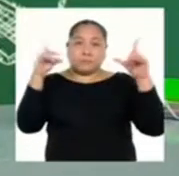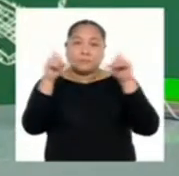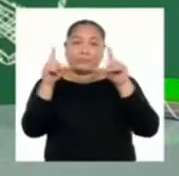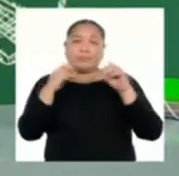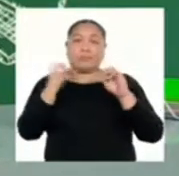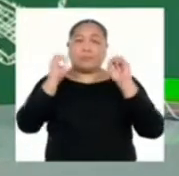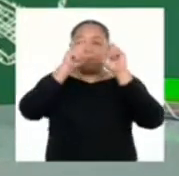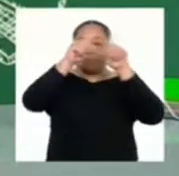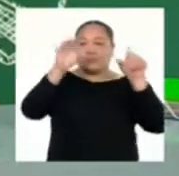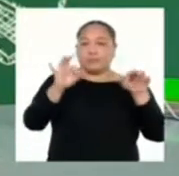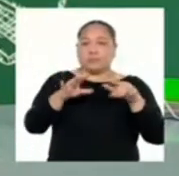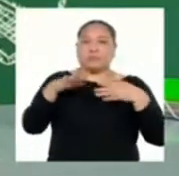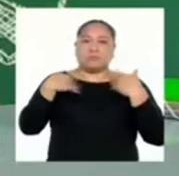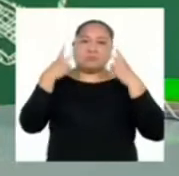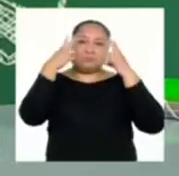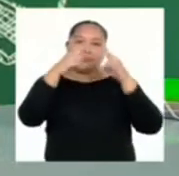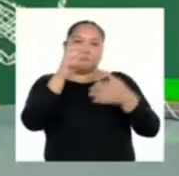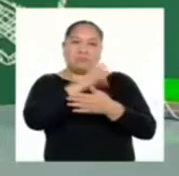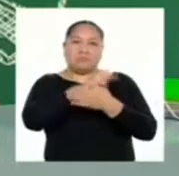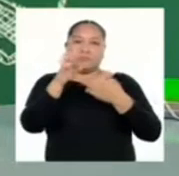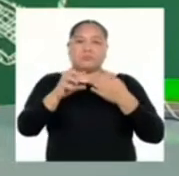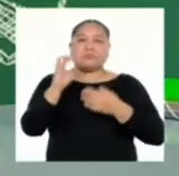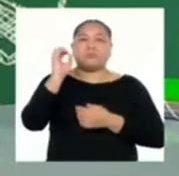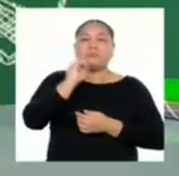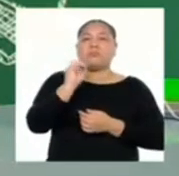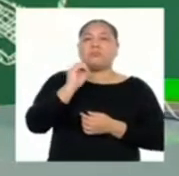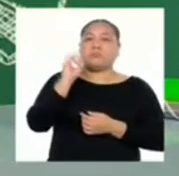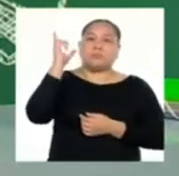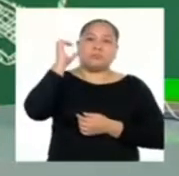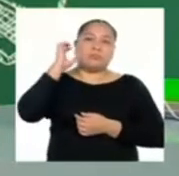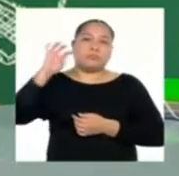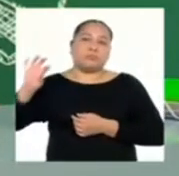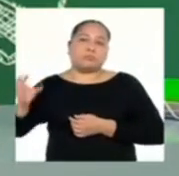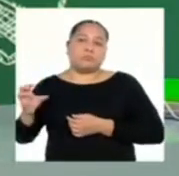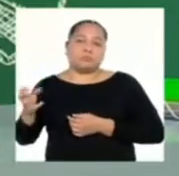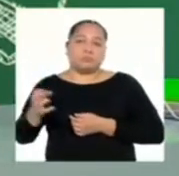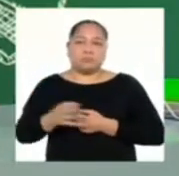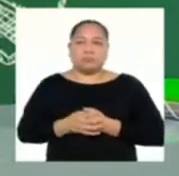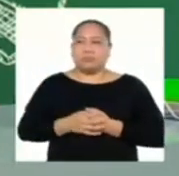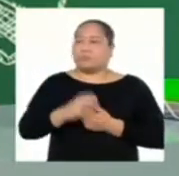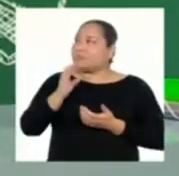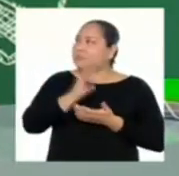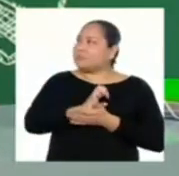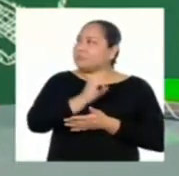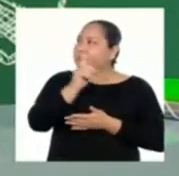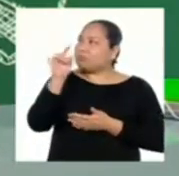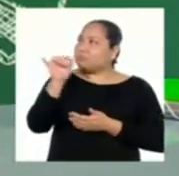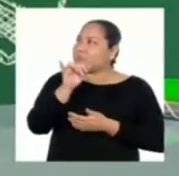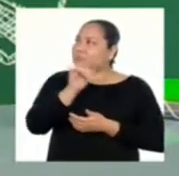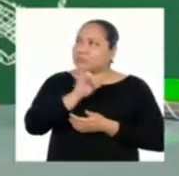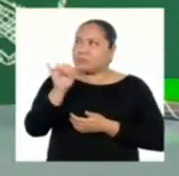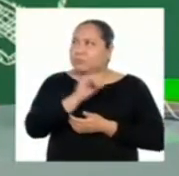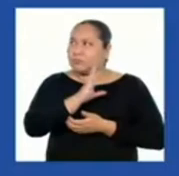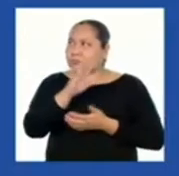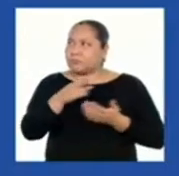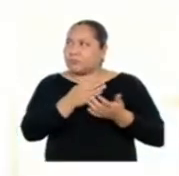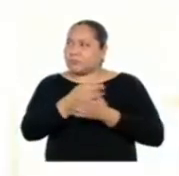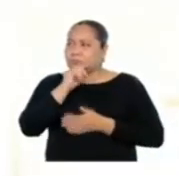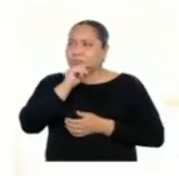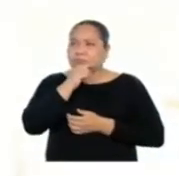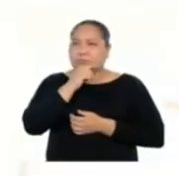o computadora puede ver el programa u oírlo por radio. Y profesora, ¿la educación era igual para todas las